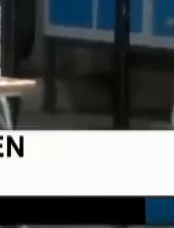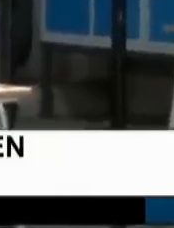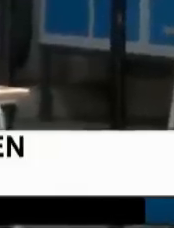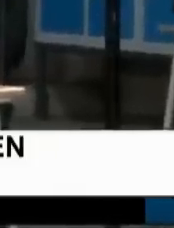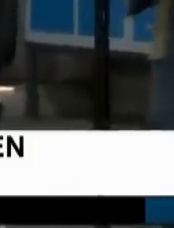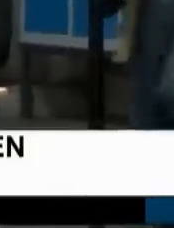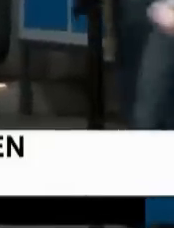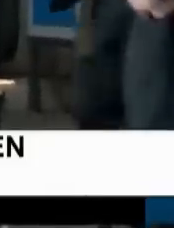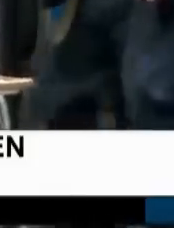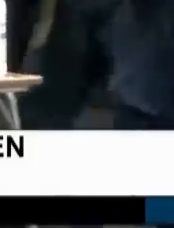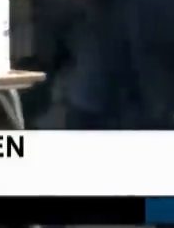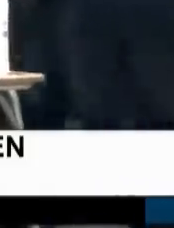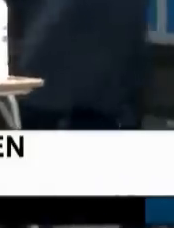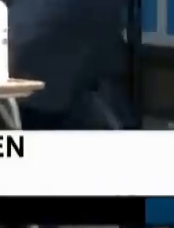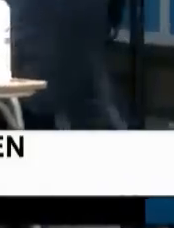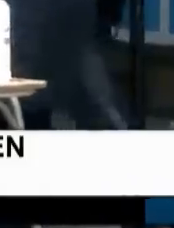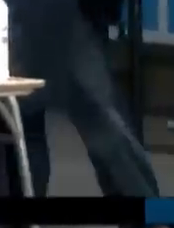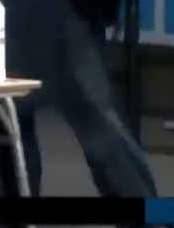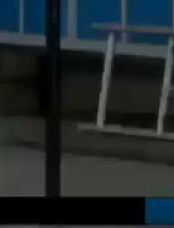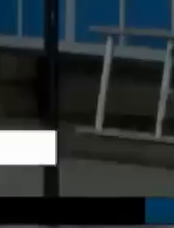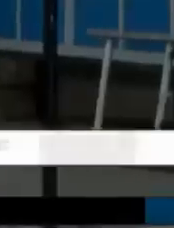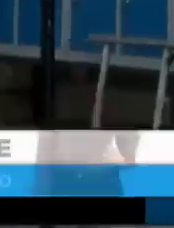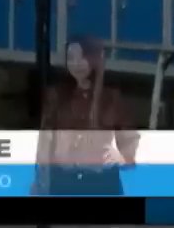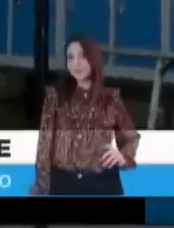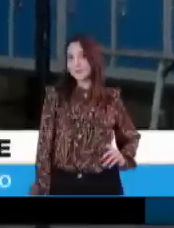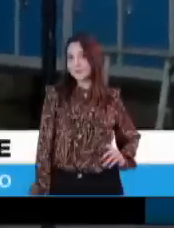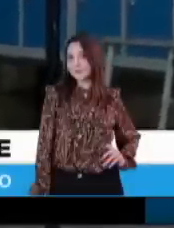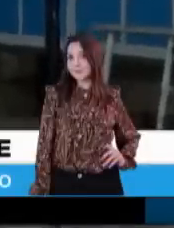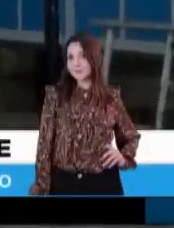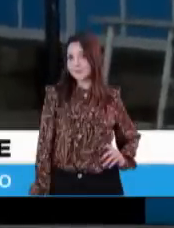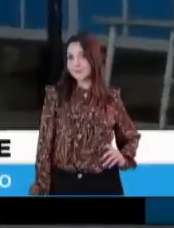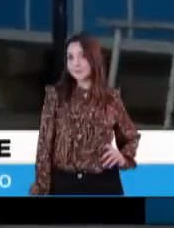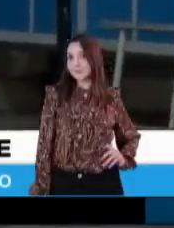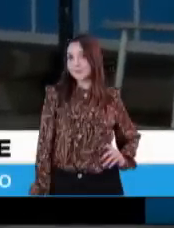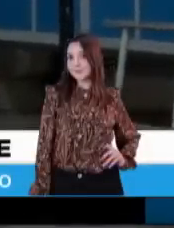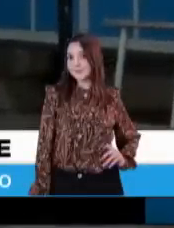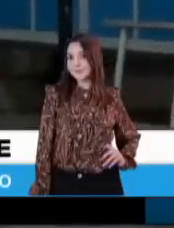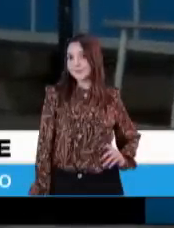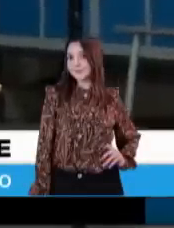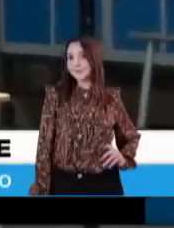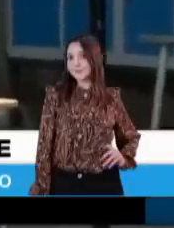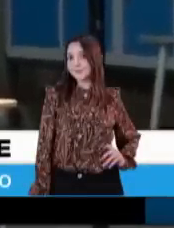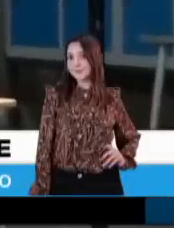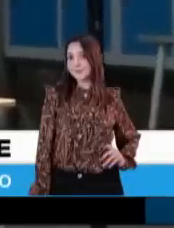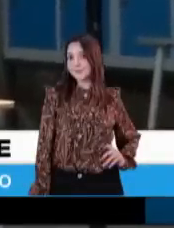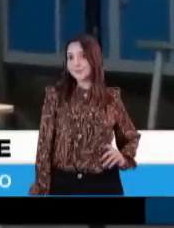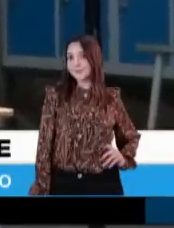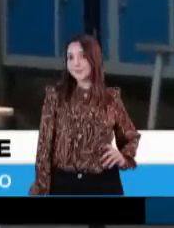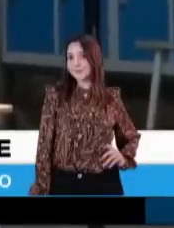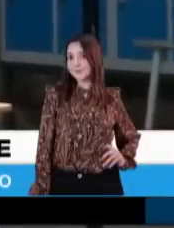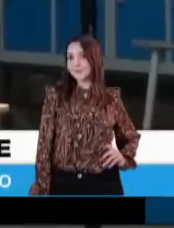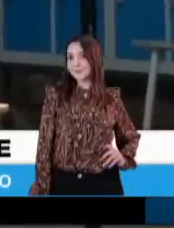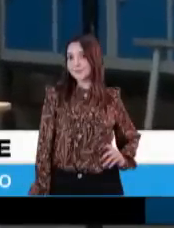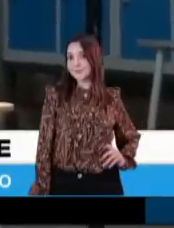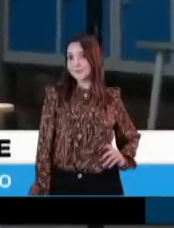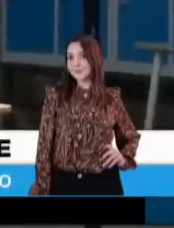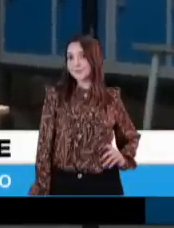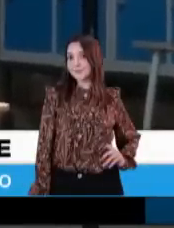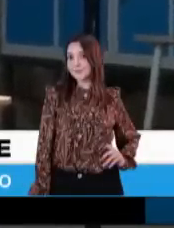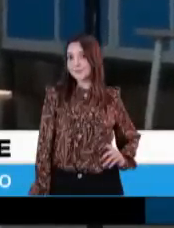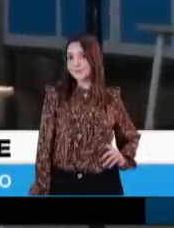son múltiples interpretaciones que hacen desde el mundo político. Y claro, ya hay figuras de la